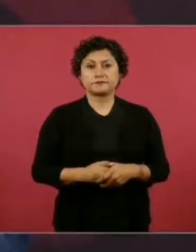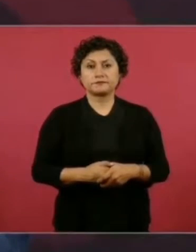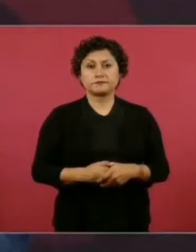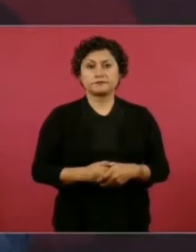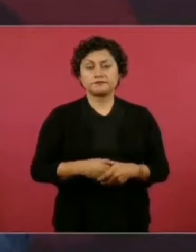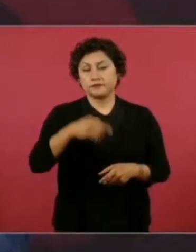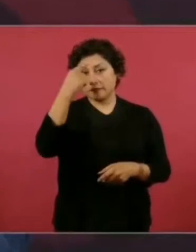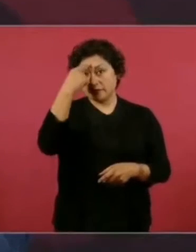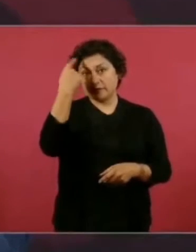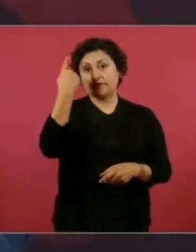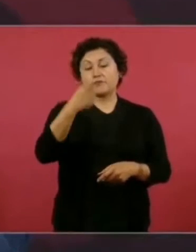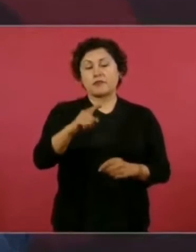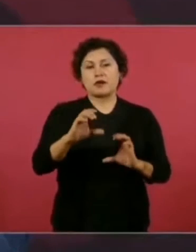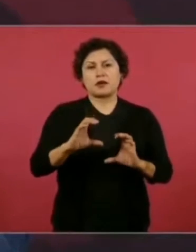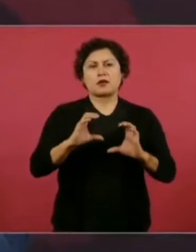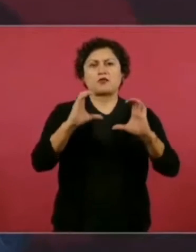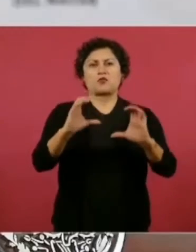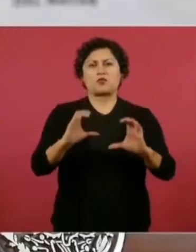alarmismo,